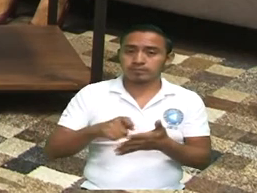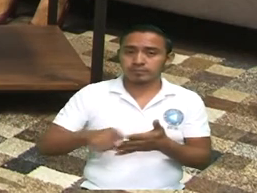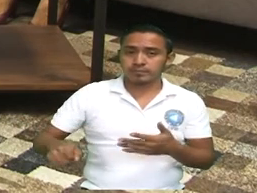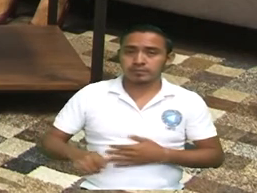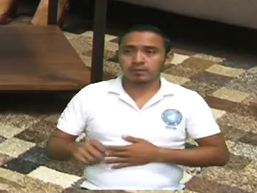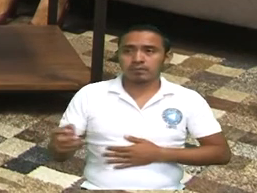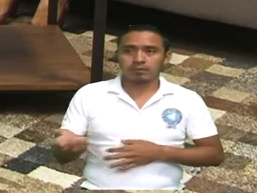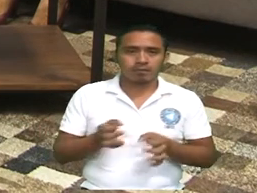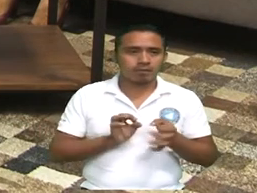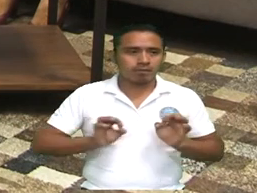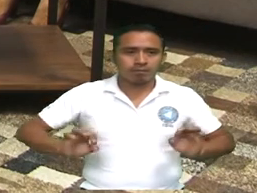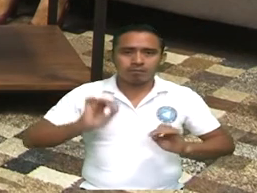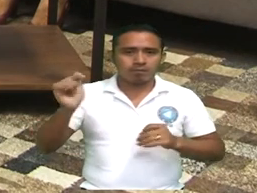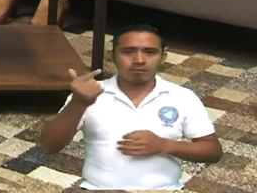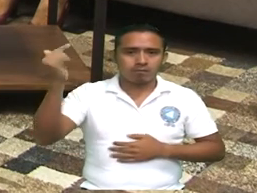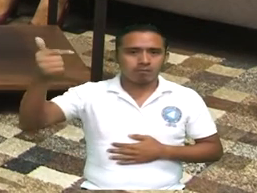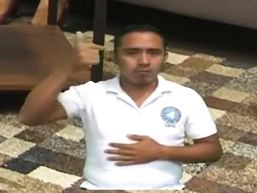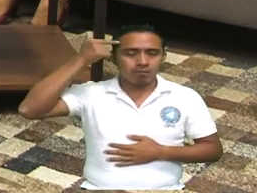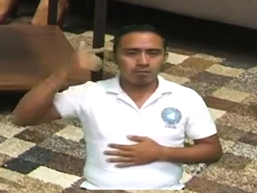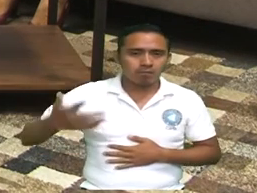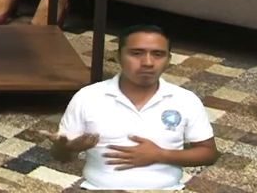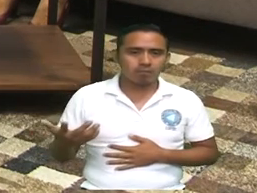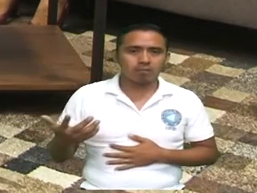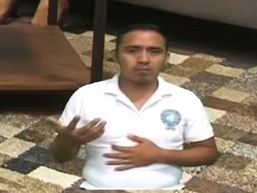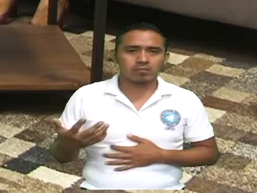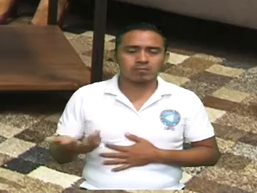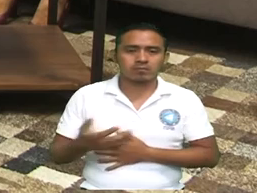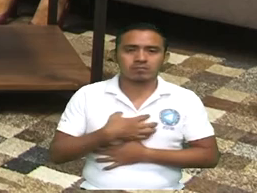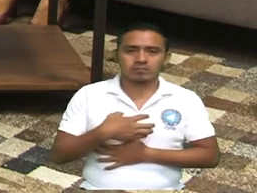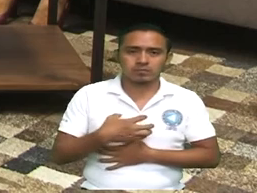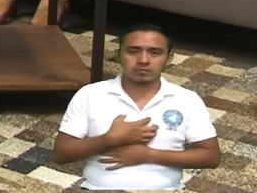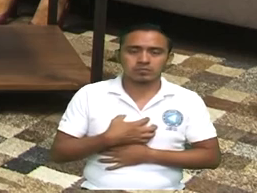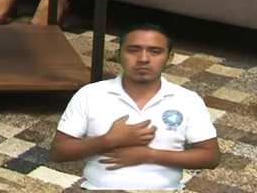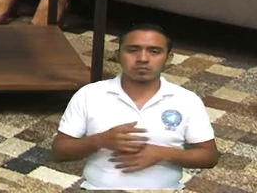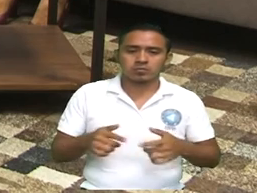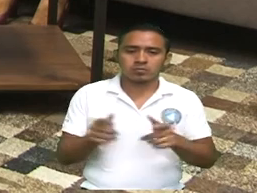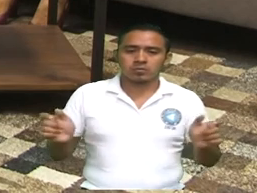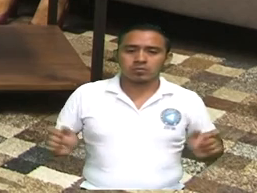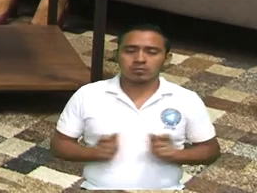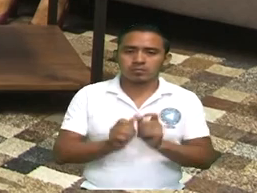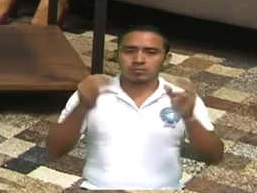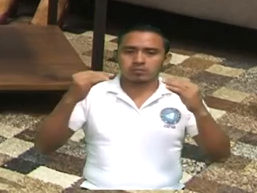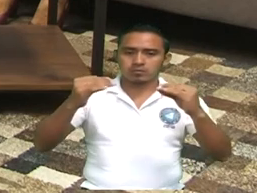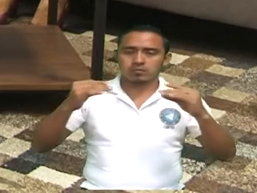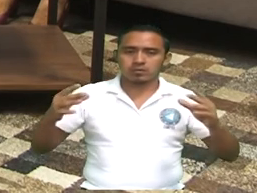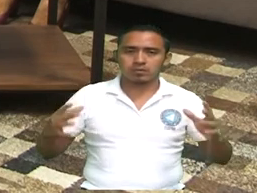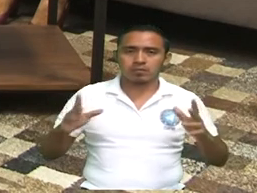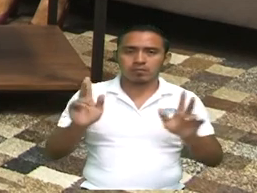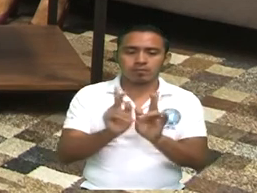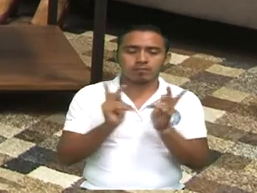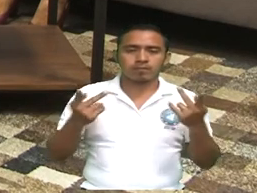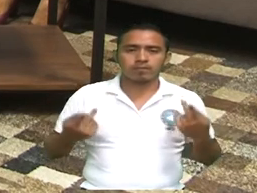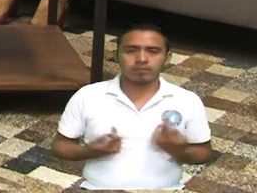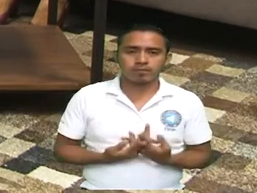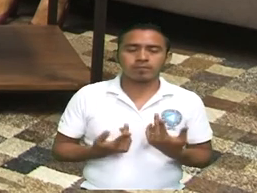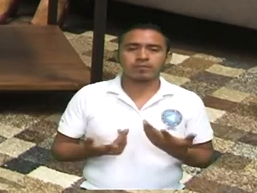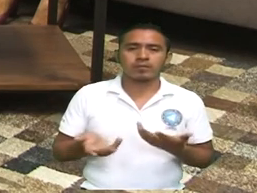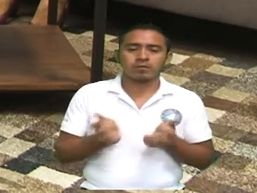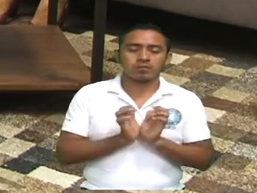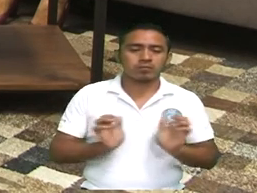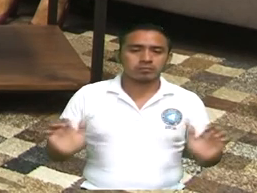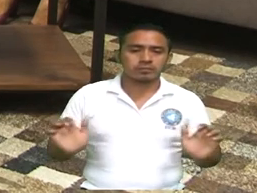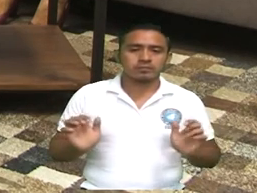fue solo gobierno, estamos hablando, y no solo el sector educativo público, o sea, de